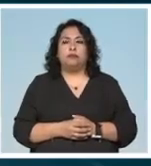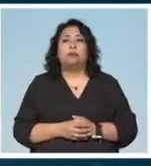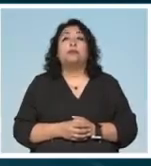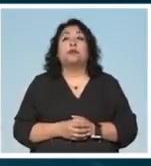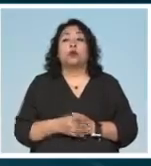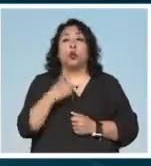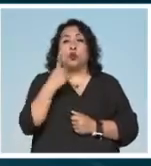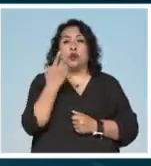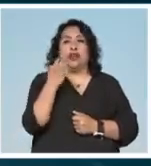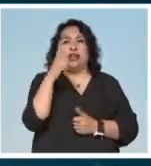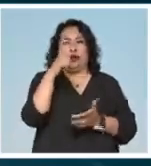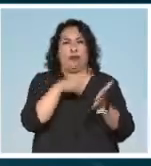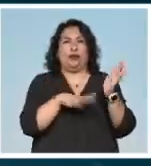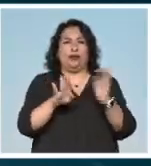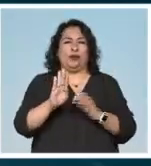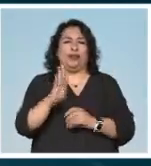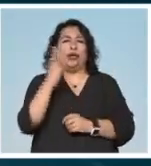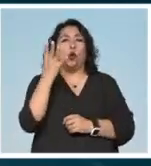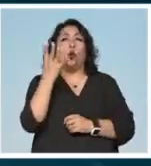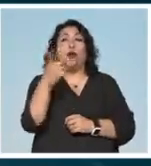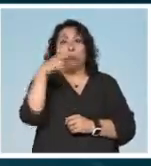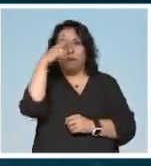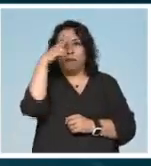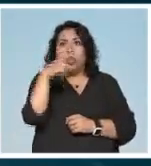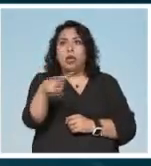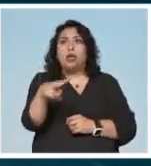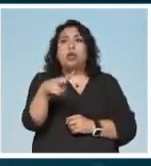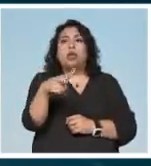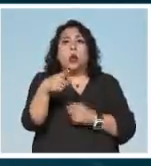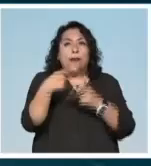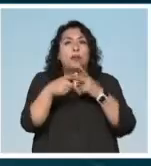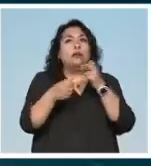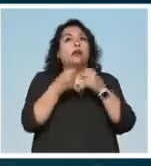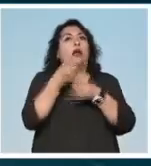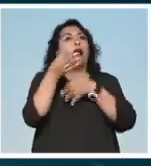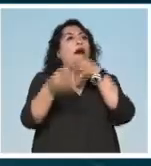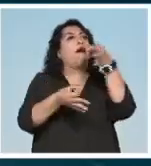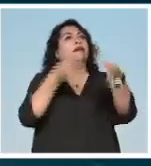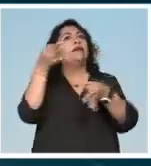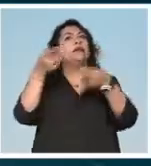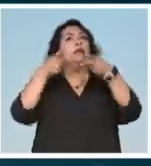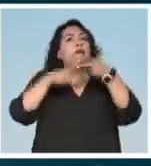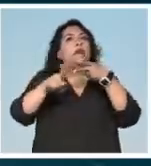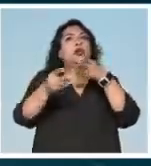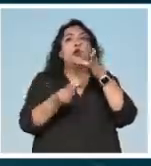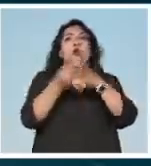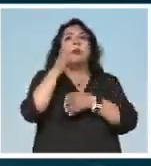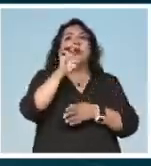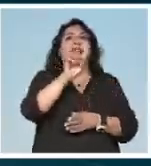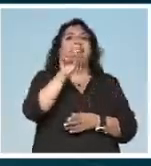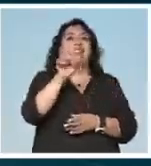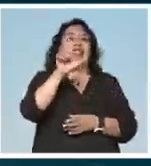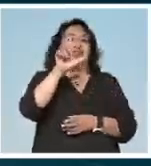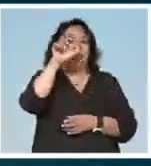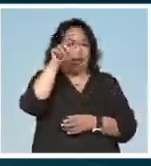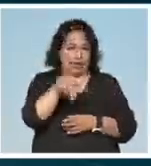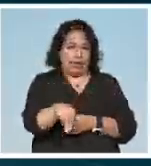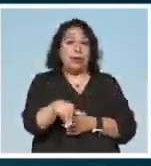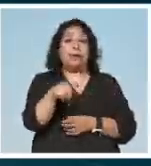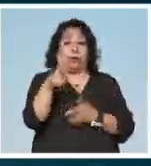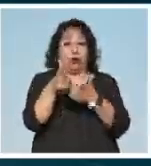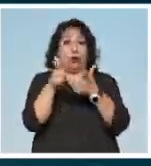El 1 de enero de 1994, México recibió el año con la noticia del surgimiento del Ejército Zapatista de Liberación Nacional.